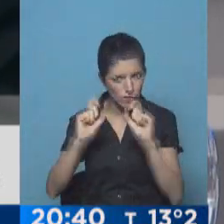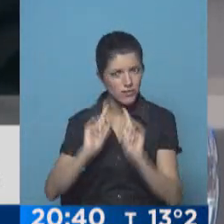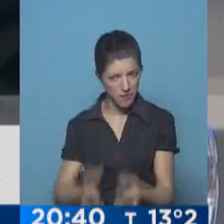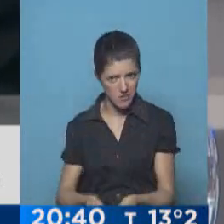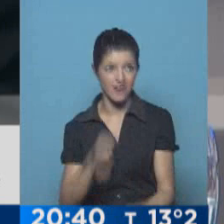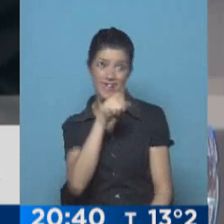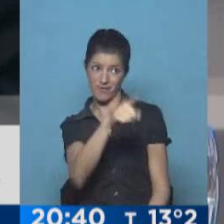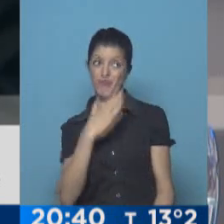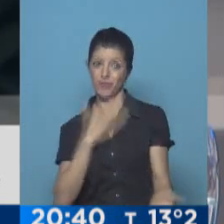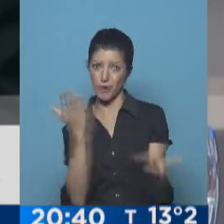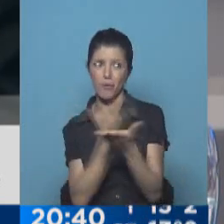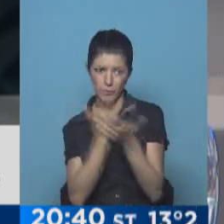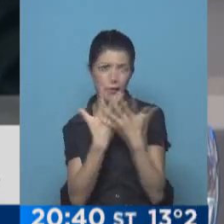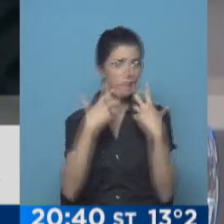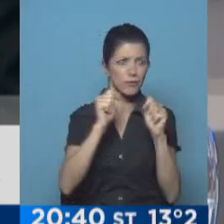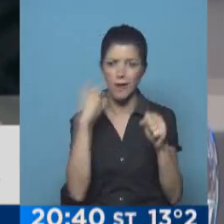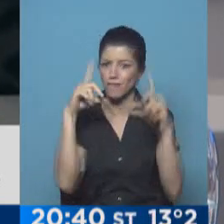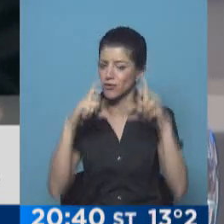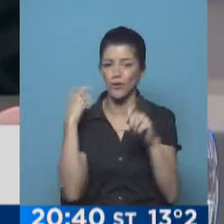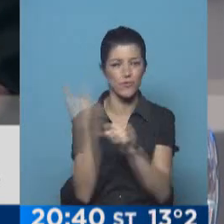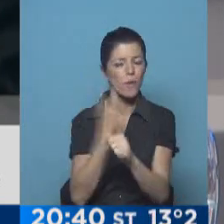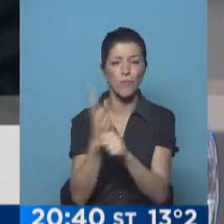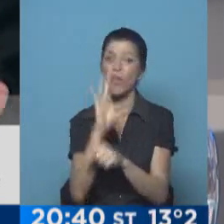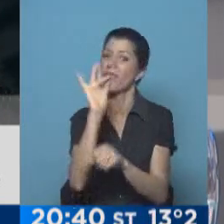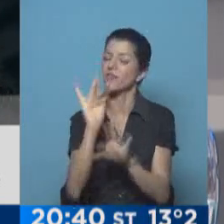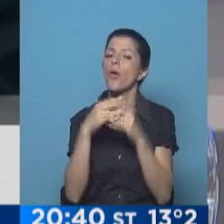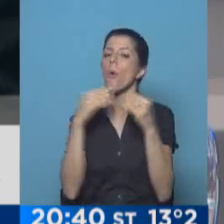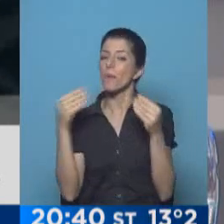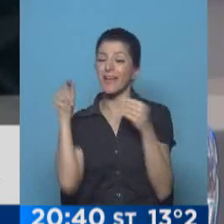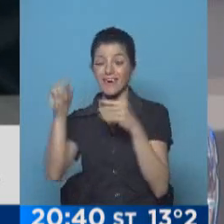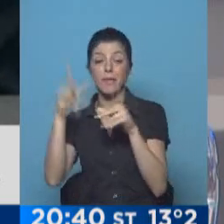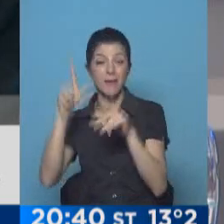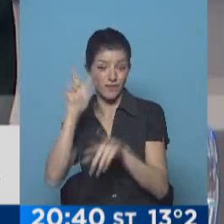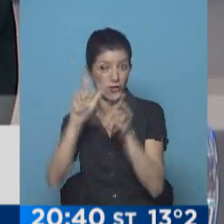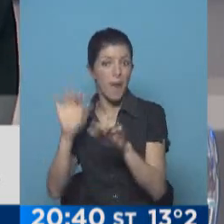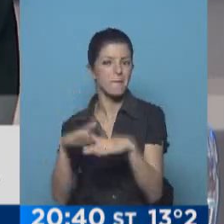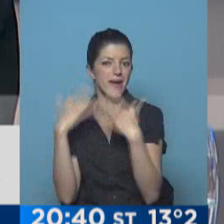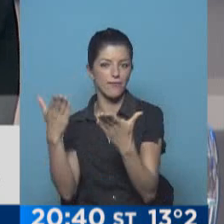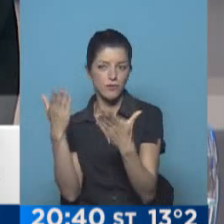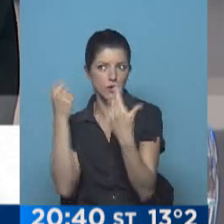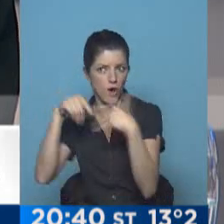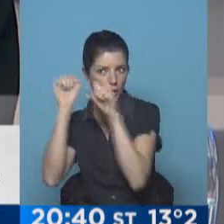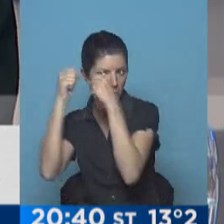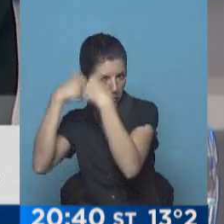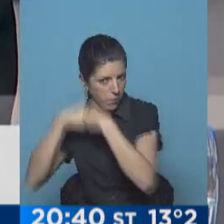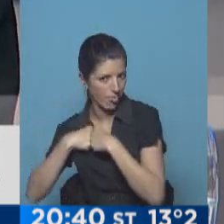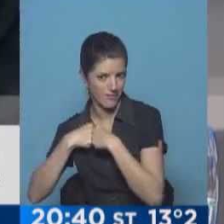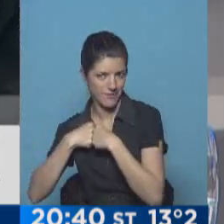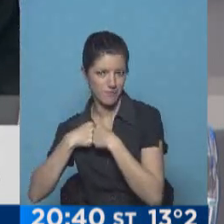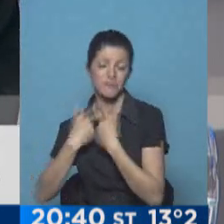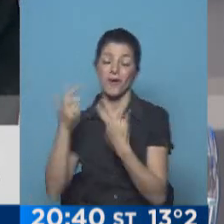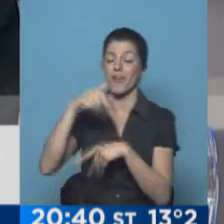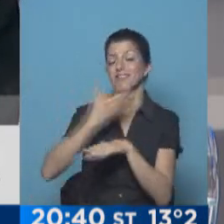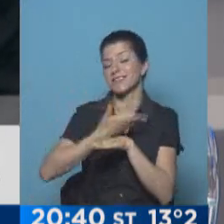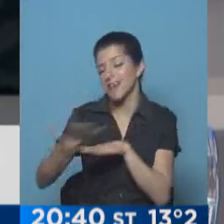arz nuestro productor da fe de esto porque estos son los que se beneficiaron y no aparecen y obviamente tarde Estamos juzgando